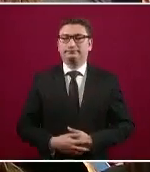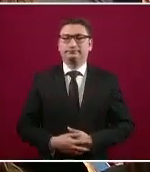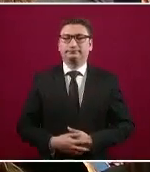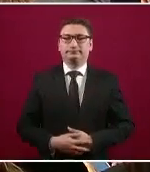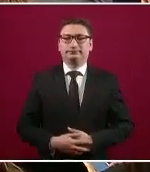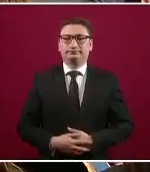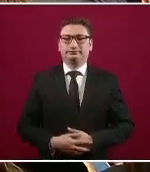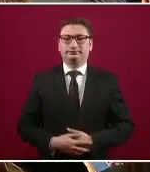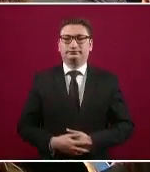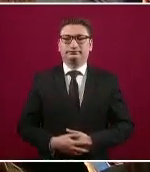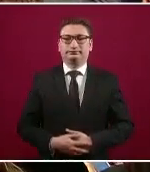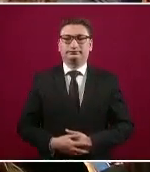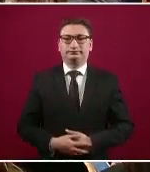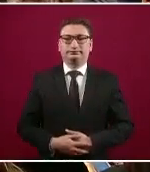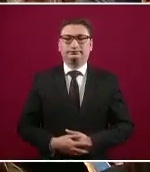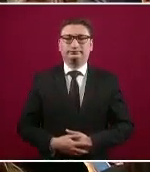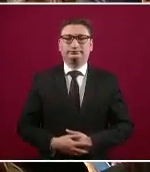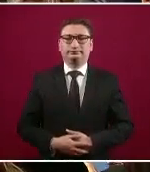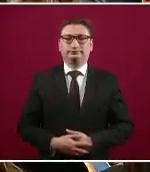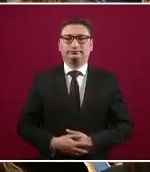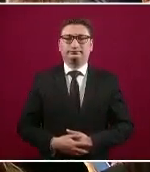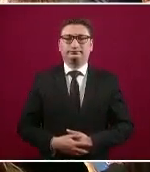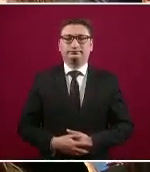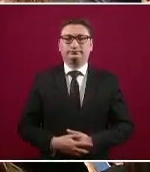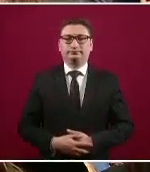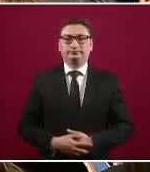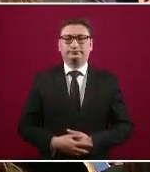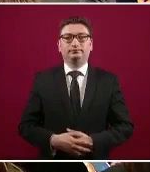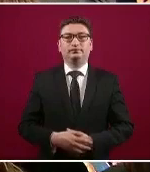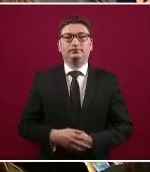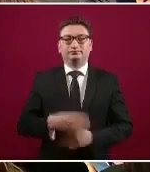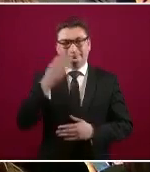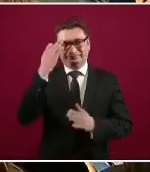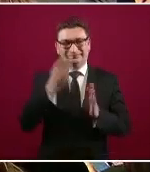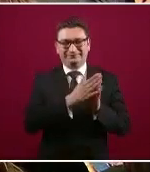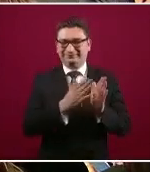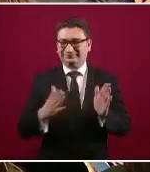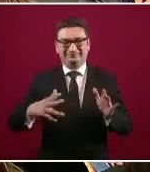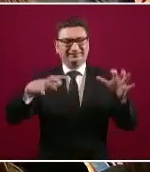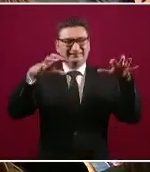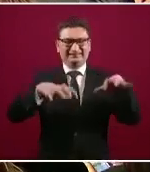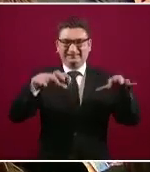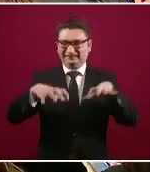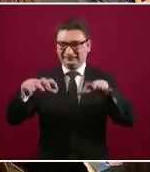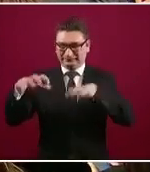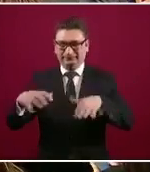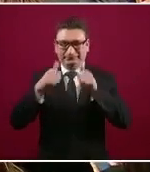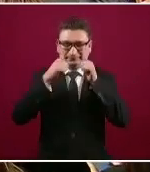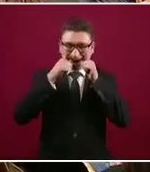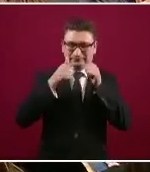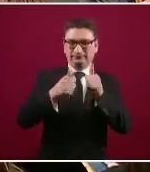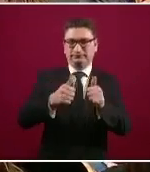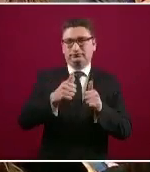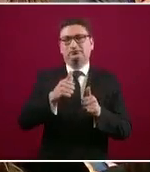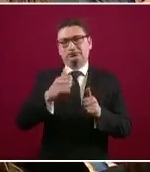de atención a la temporada de lluvias, de